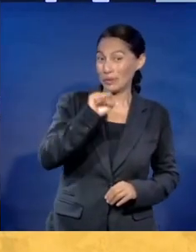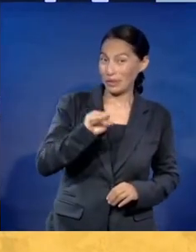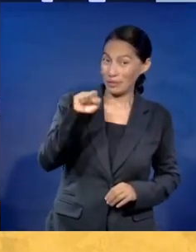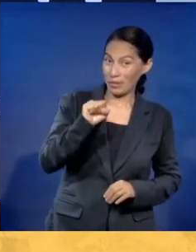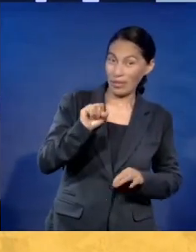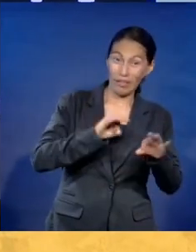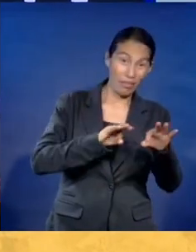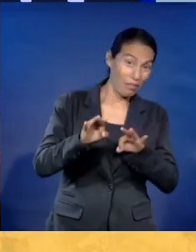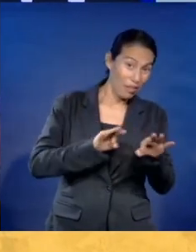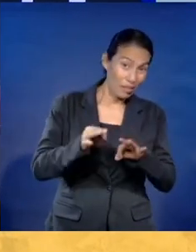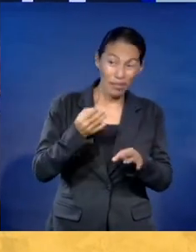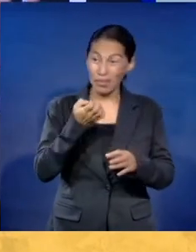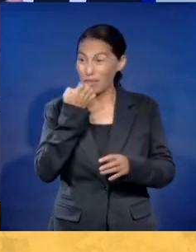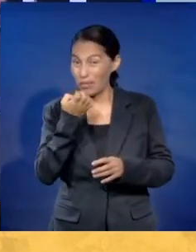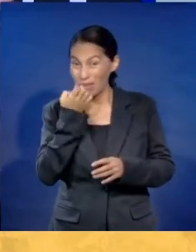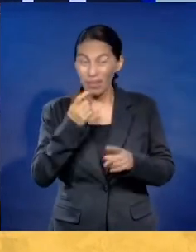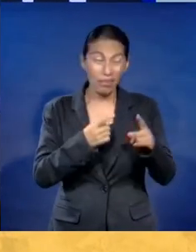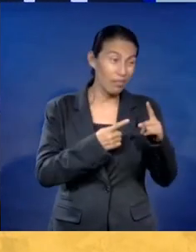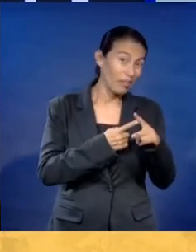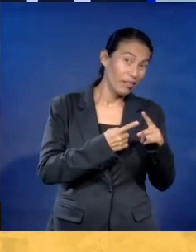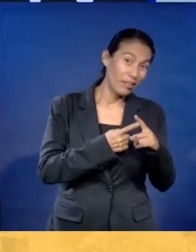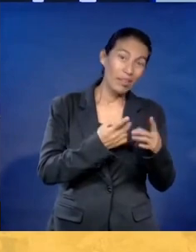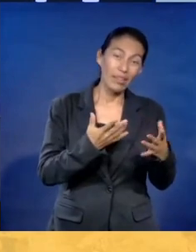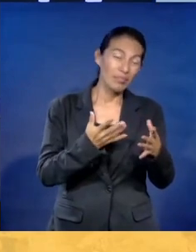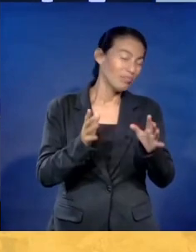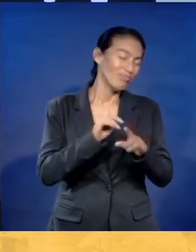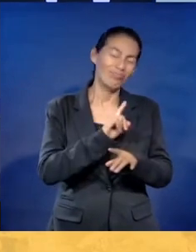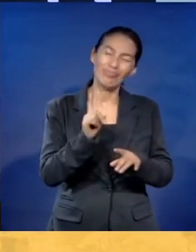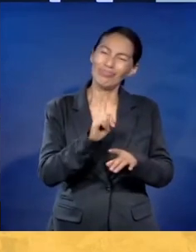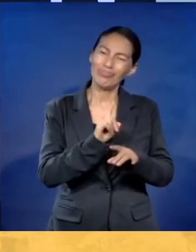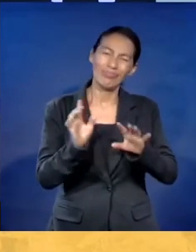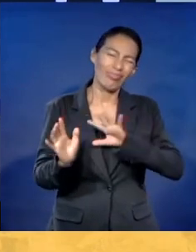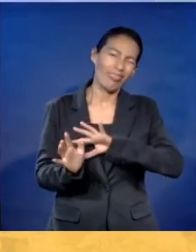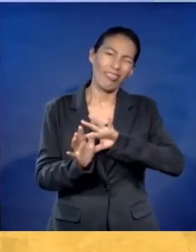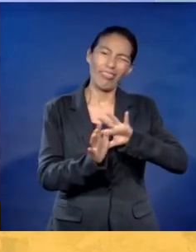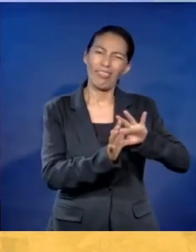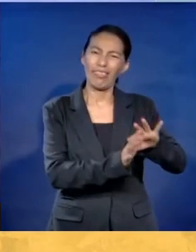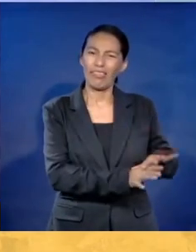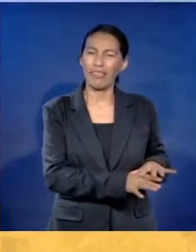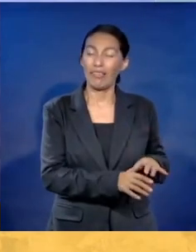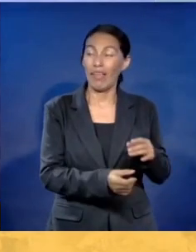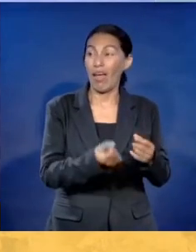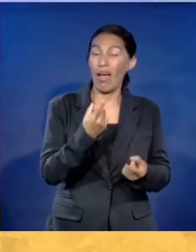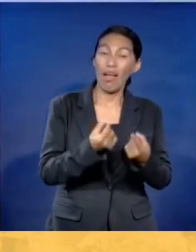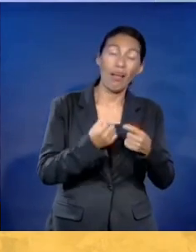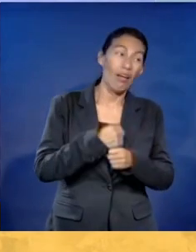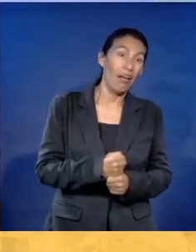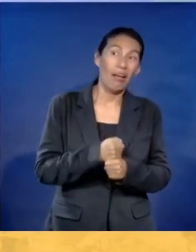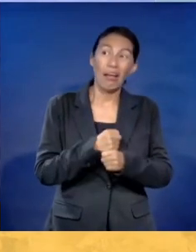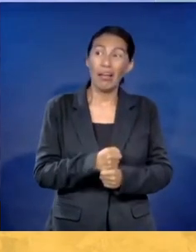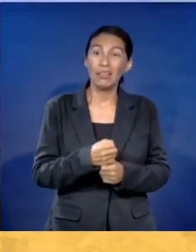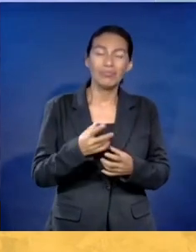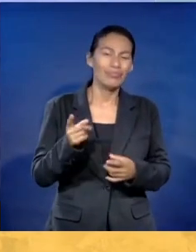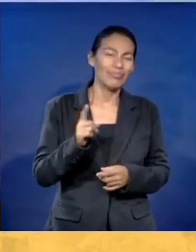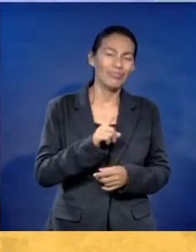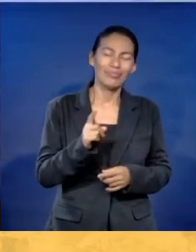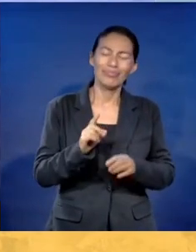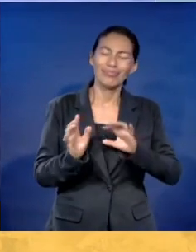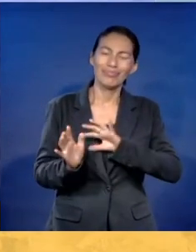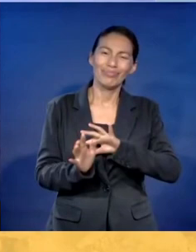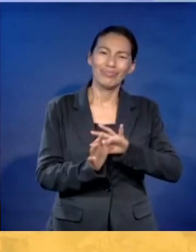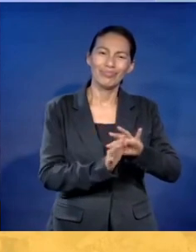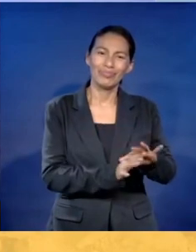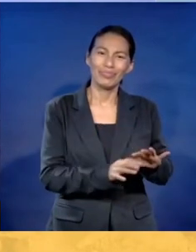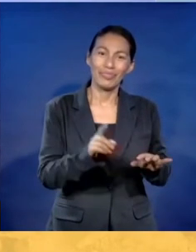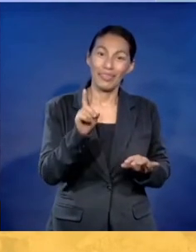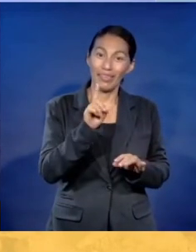escuelas tareas ni nada que nos atormente es un día que nos anticipa el cielo de eso se